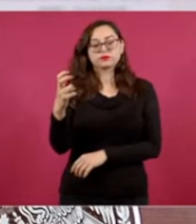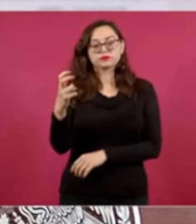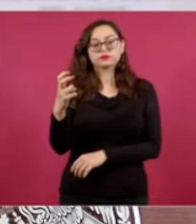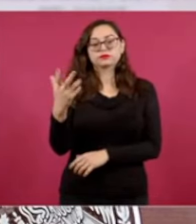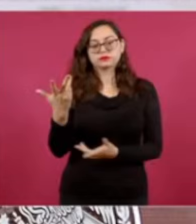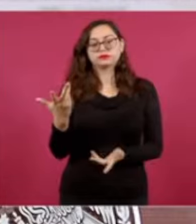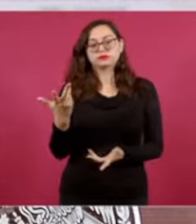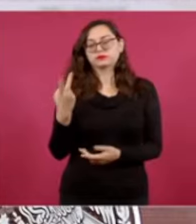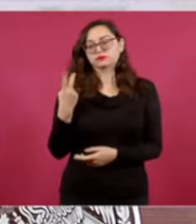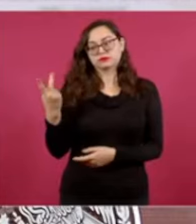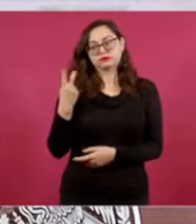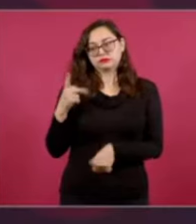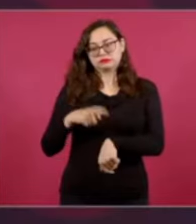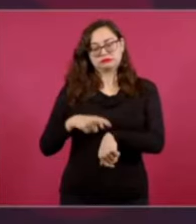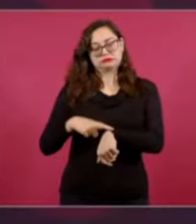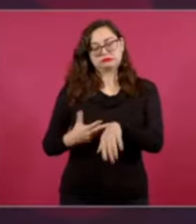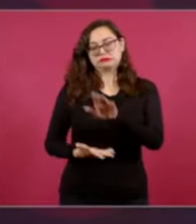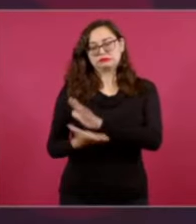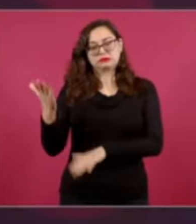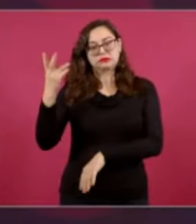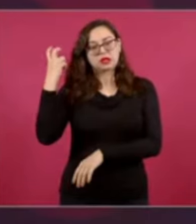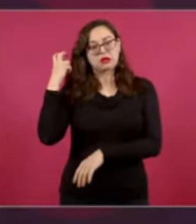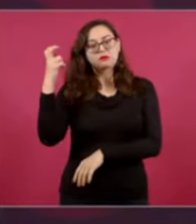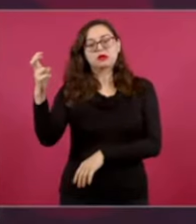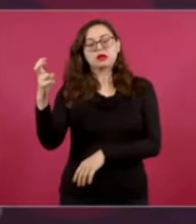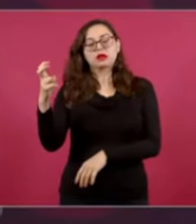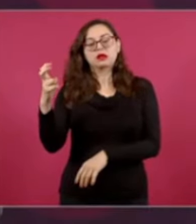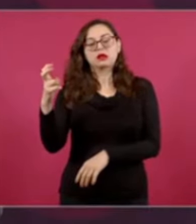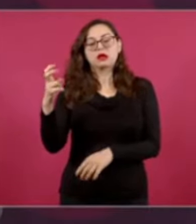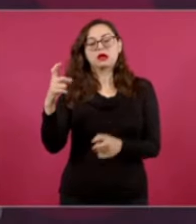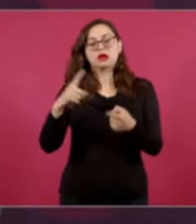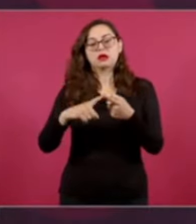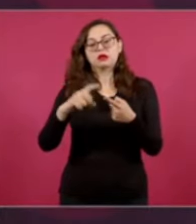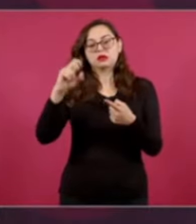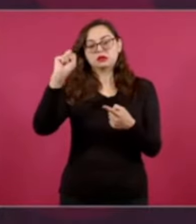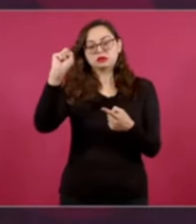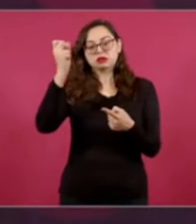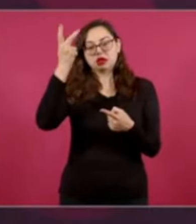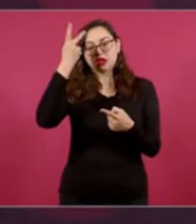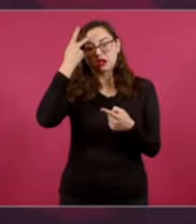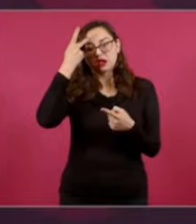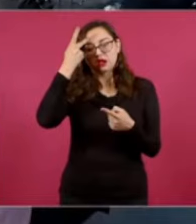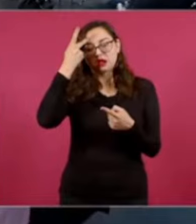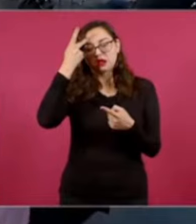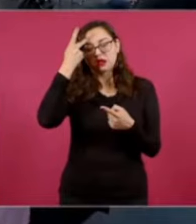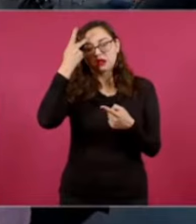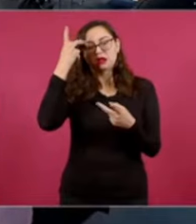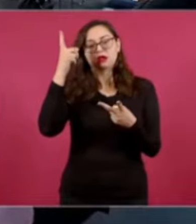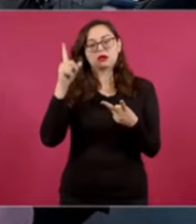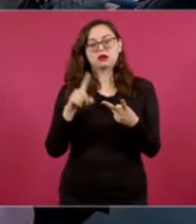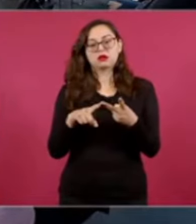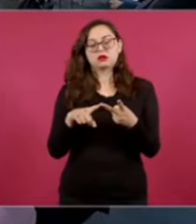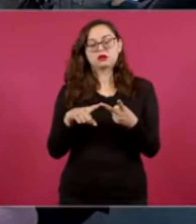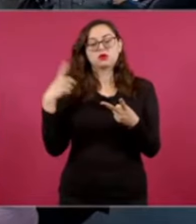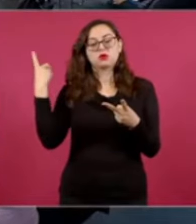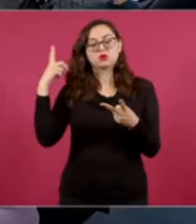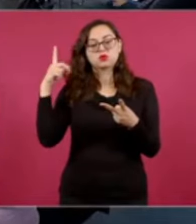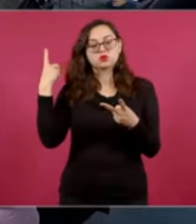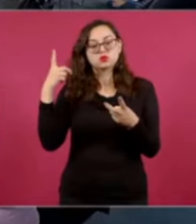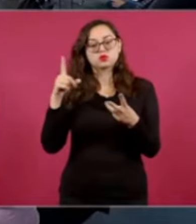ya tenemos que salir, vamos a San Luis Potosí, vamos a